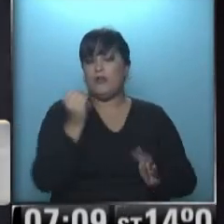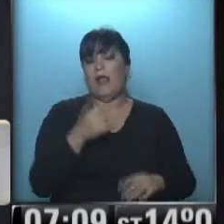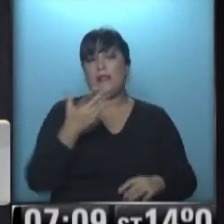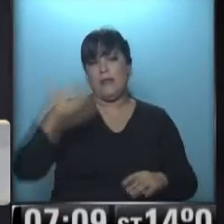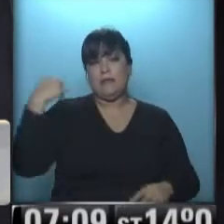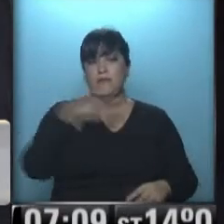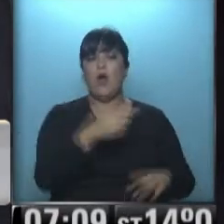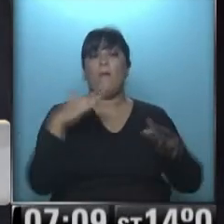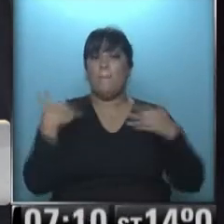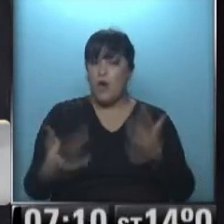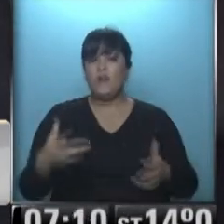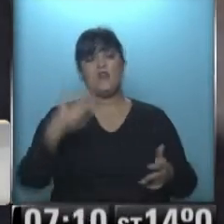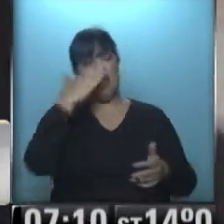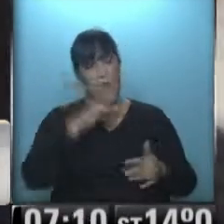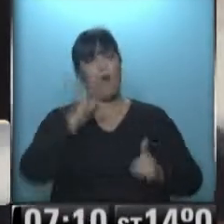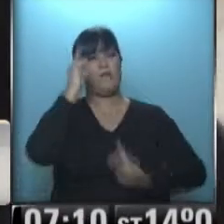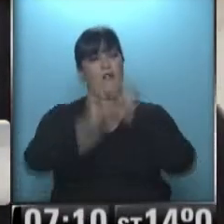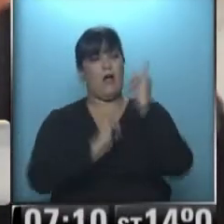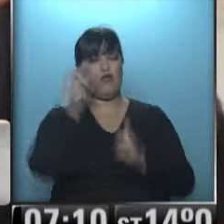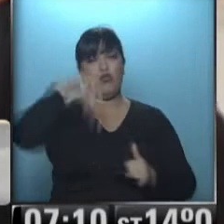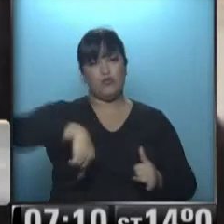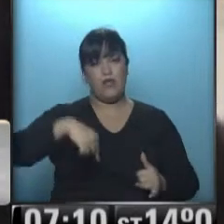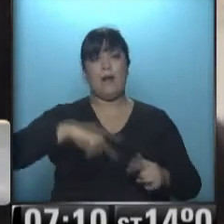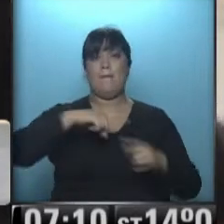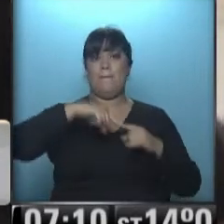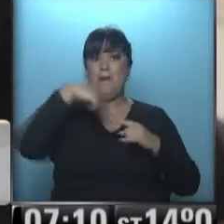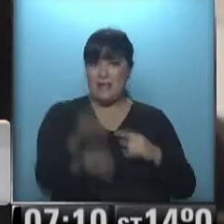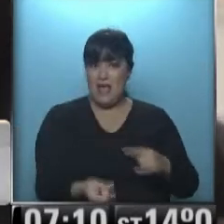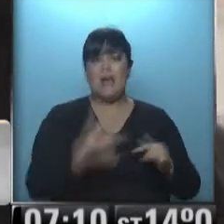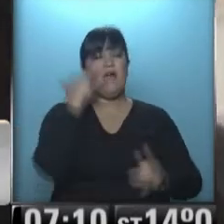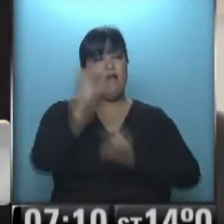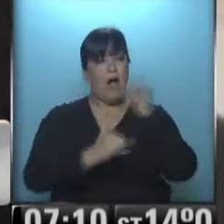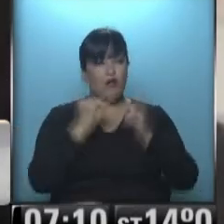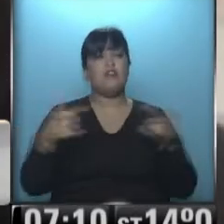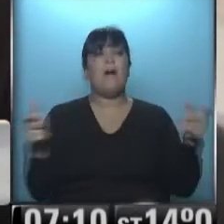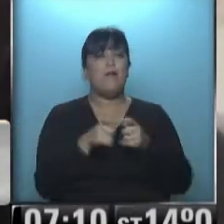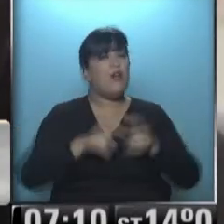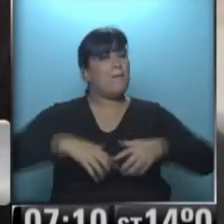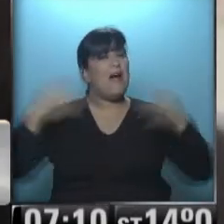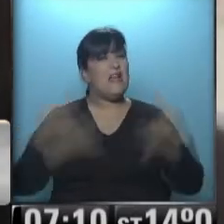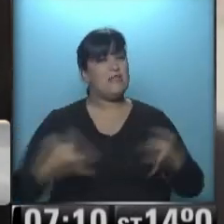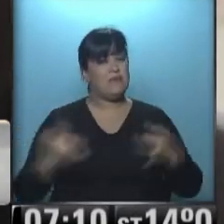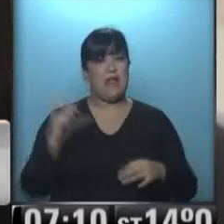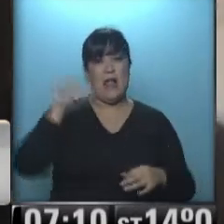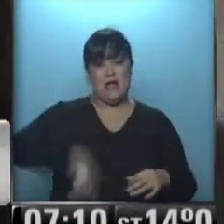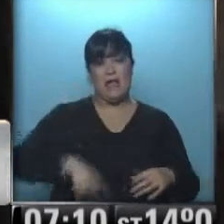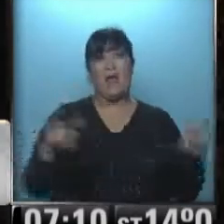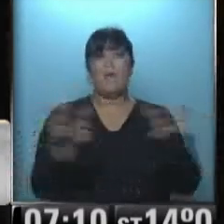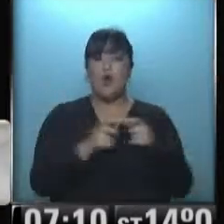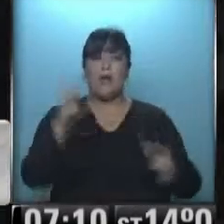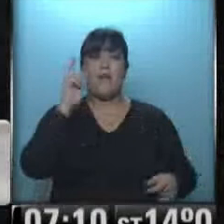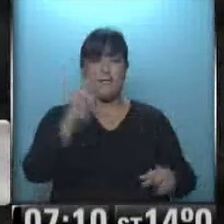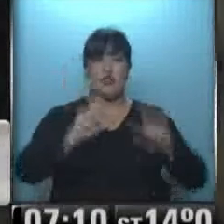que vamos a compartir en el día de mañana un programa especial en Visión 7, con